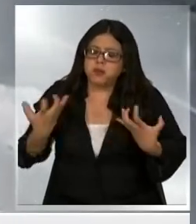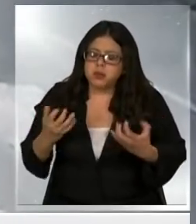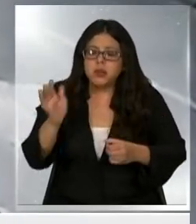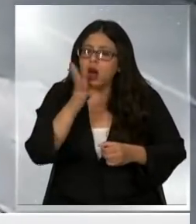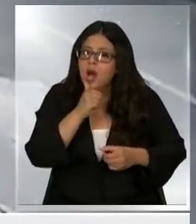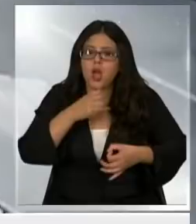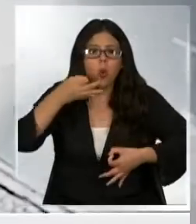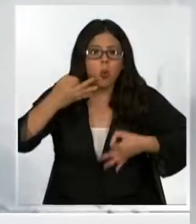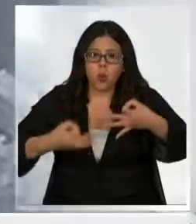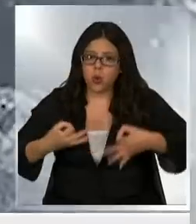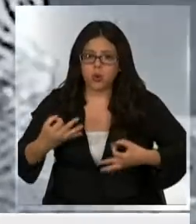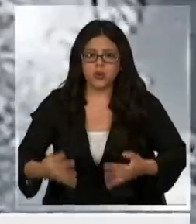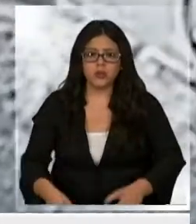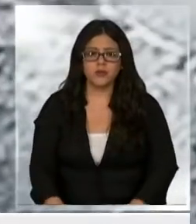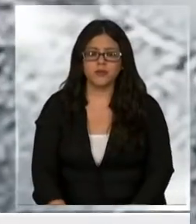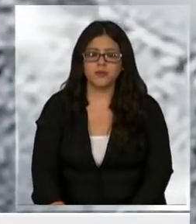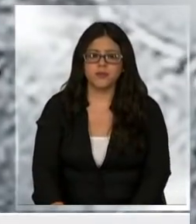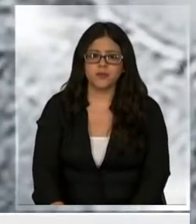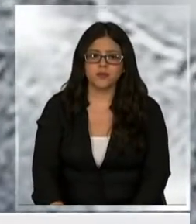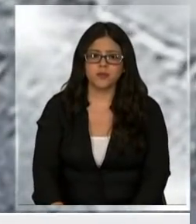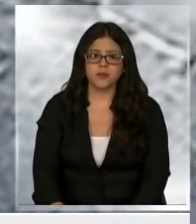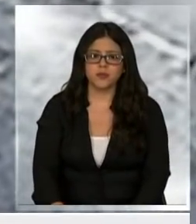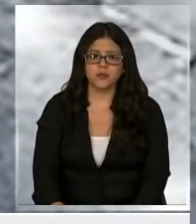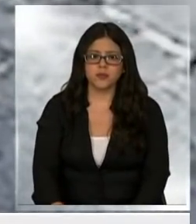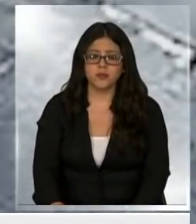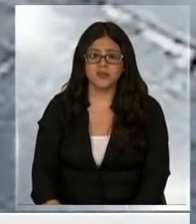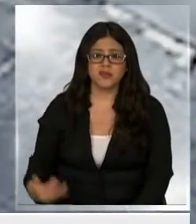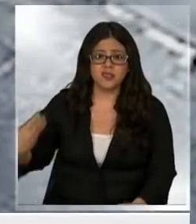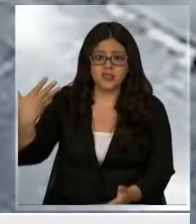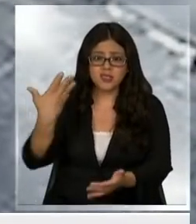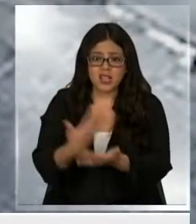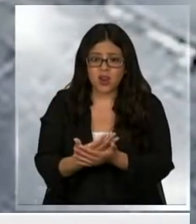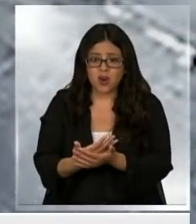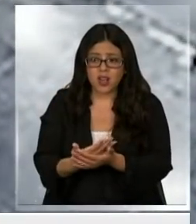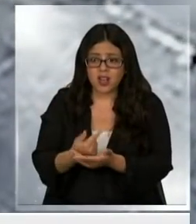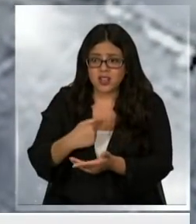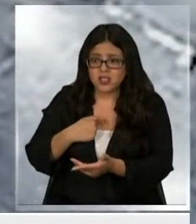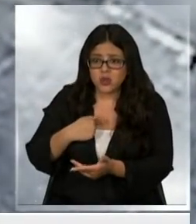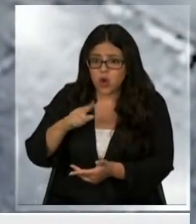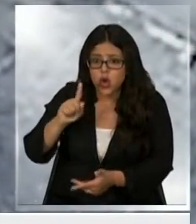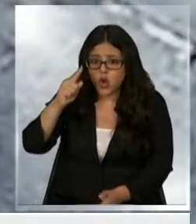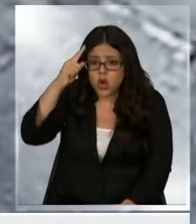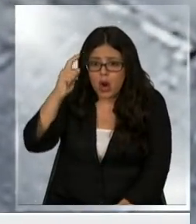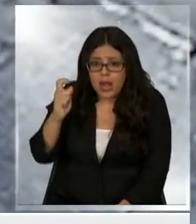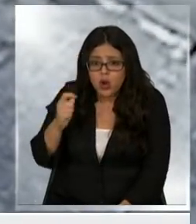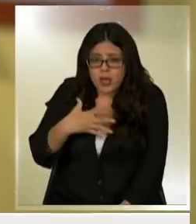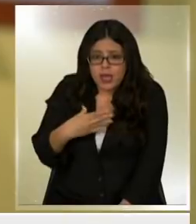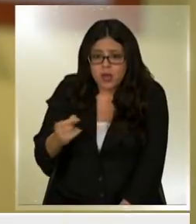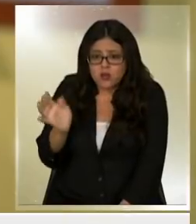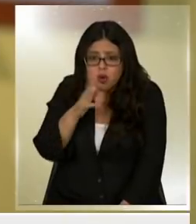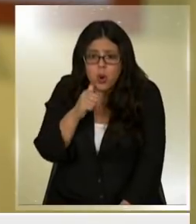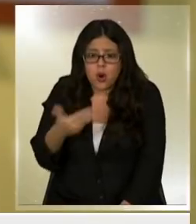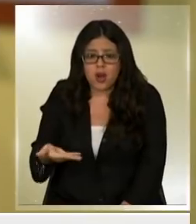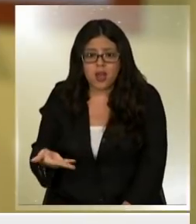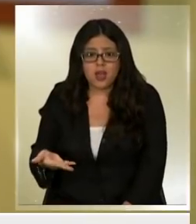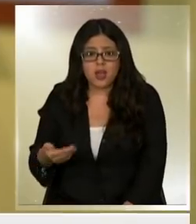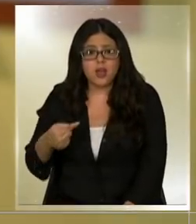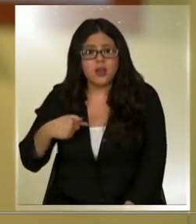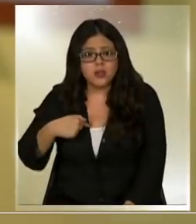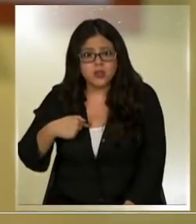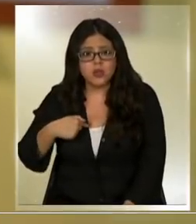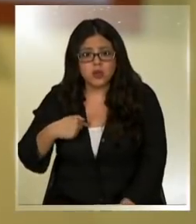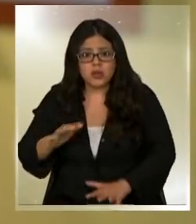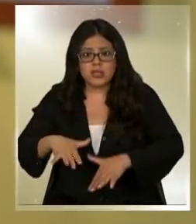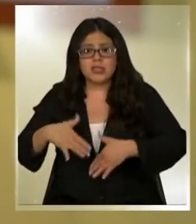haga justicia. Hasta el día de hoy no asimilo que el Ignacio no está. Yo todavía presiento